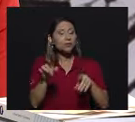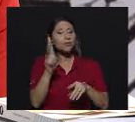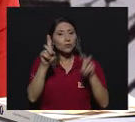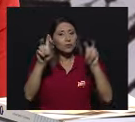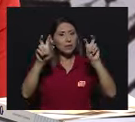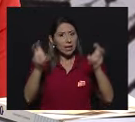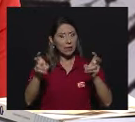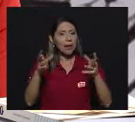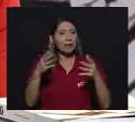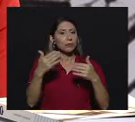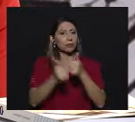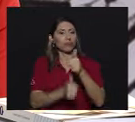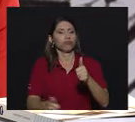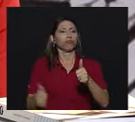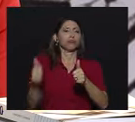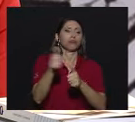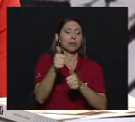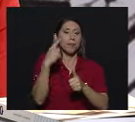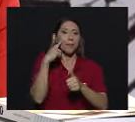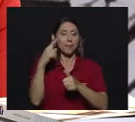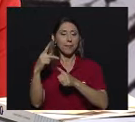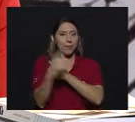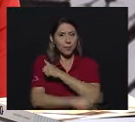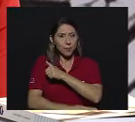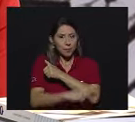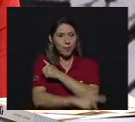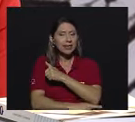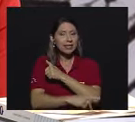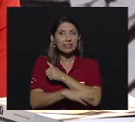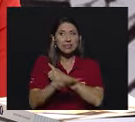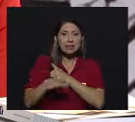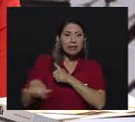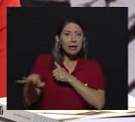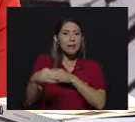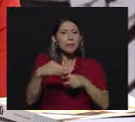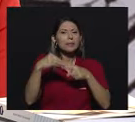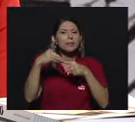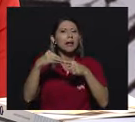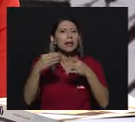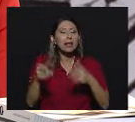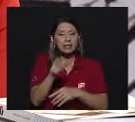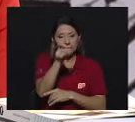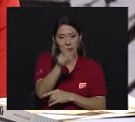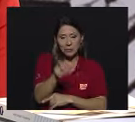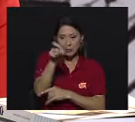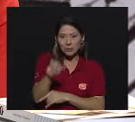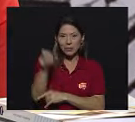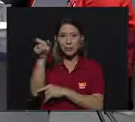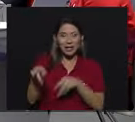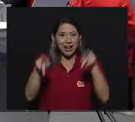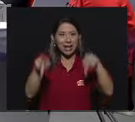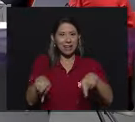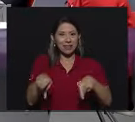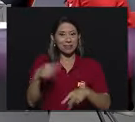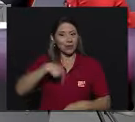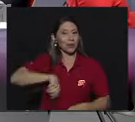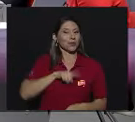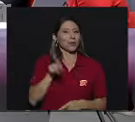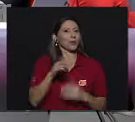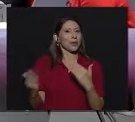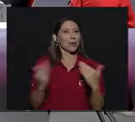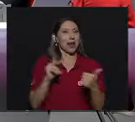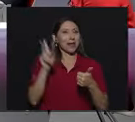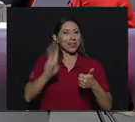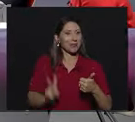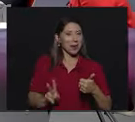bien señalabas, un tema prioritario para un país que lo principal que tiene es su gente, ¿verdad? Nosotros no somos Venezuela